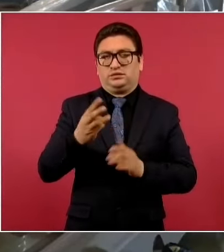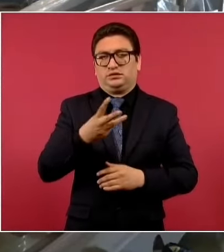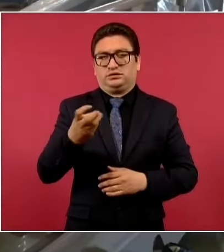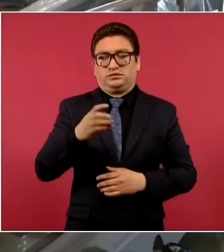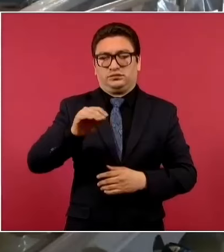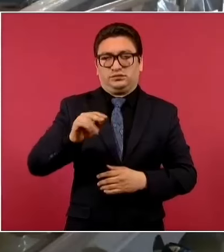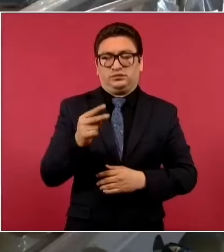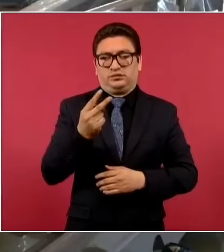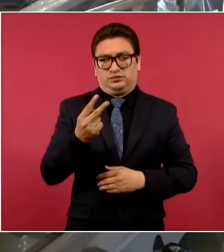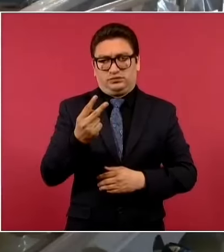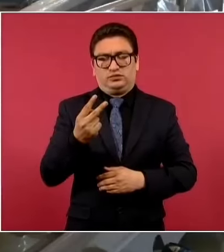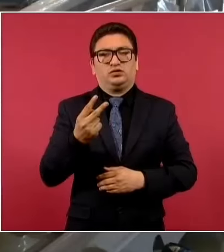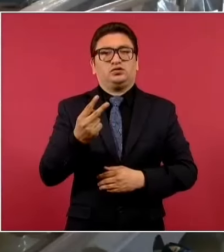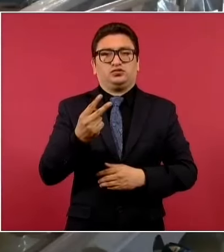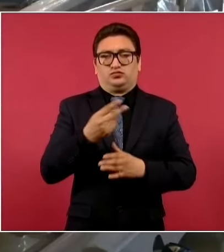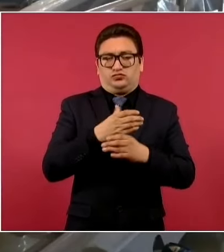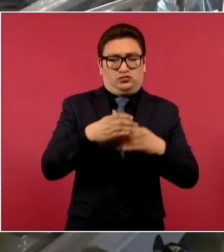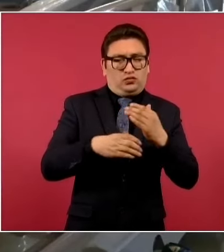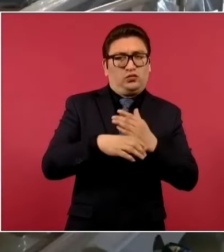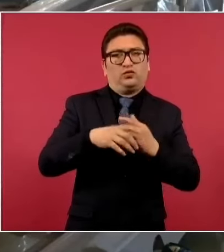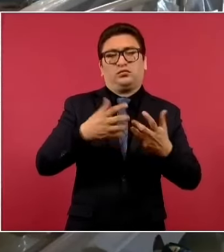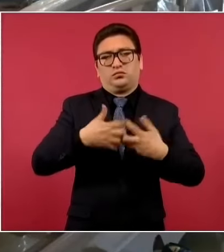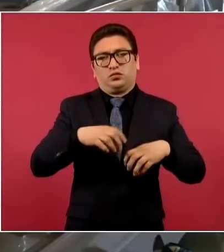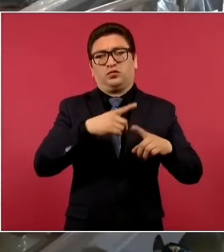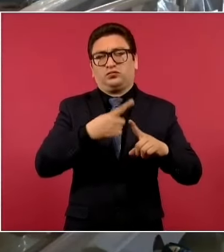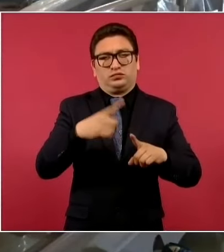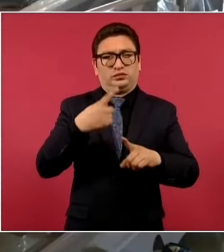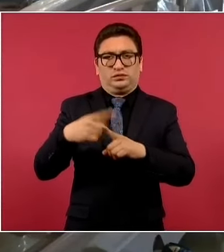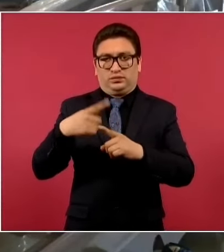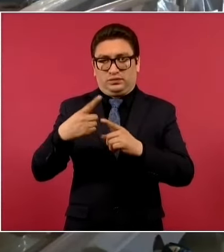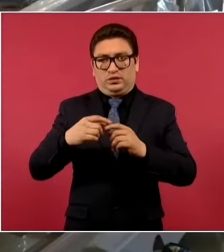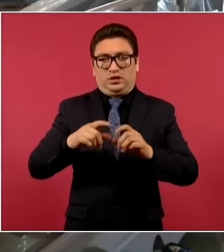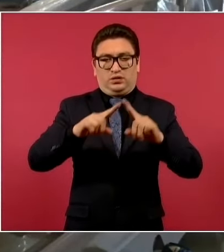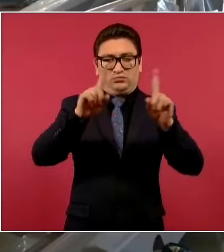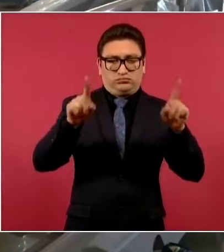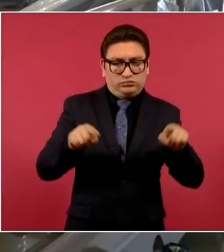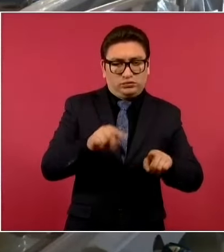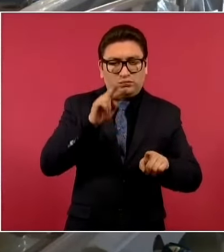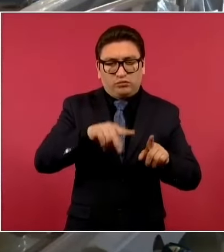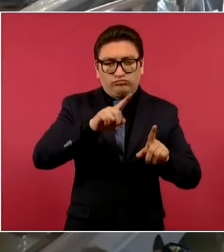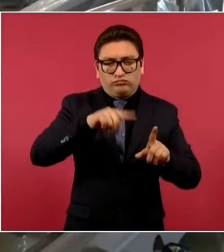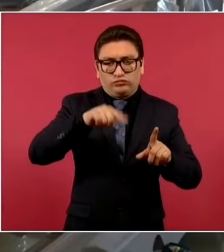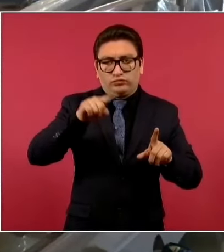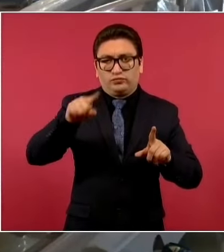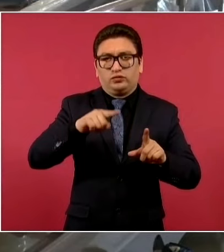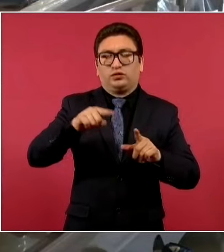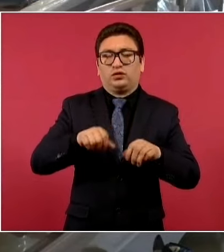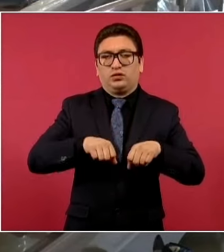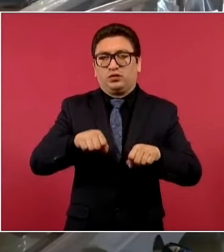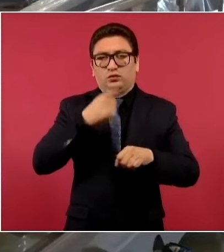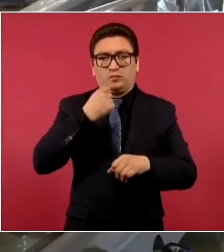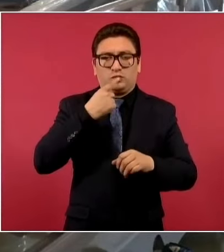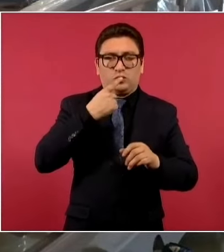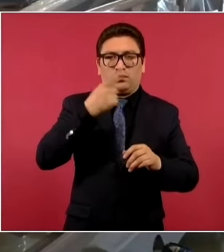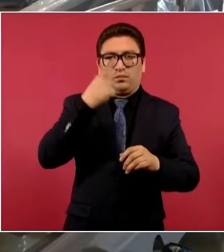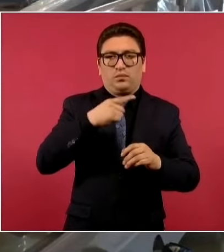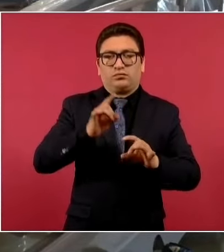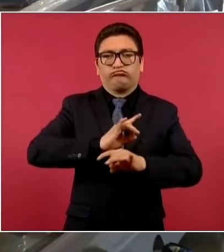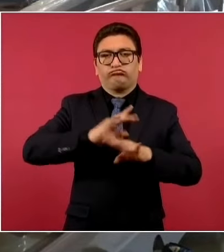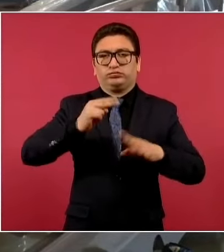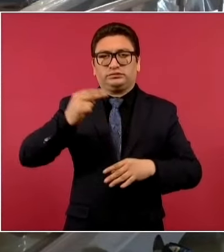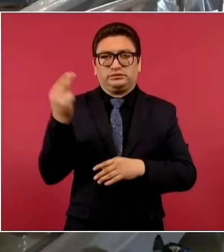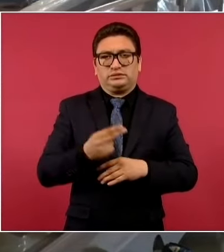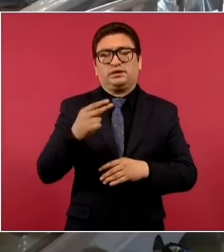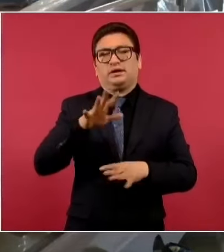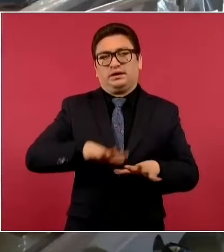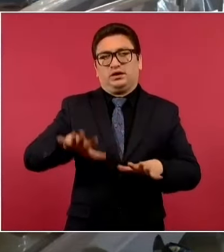17.392 piezas de equipo que incluyen monitores de signos vitales, carros rojos para las salas de urgencia